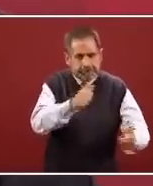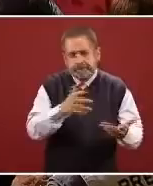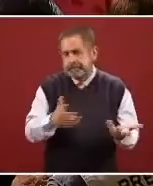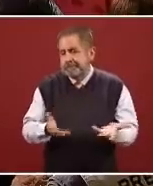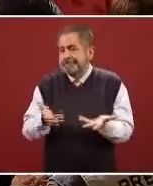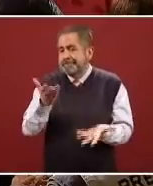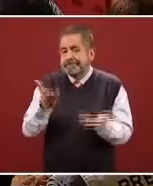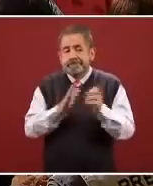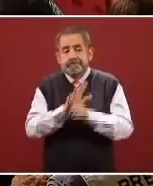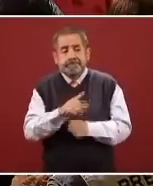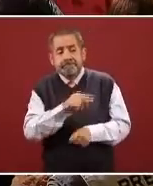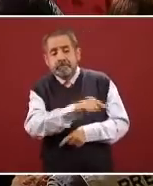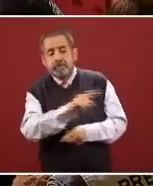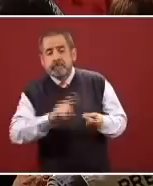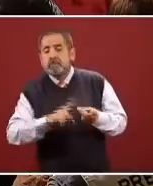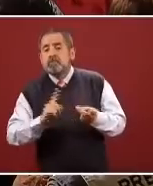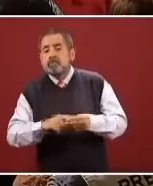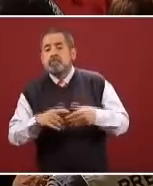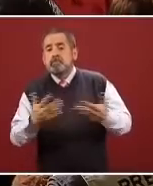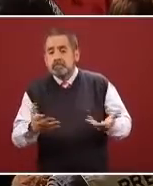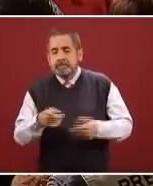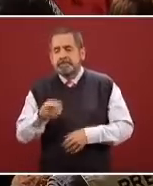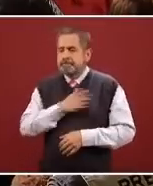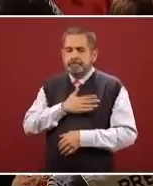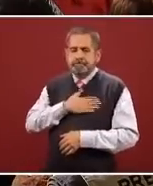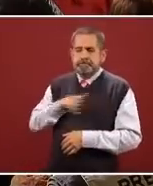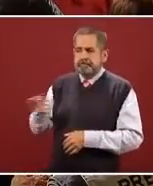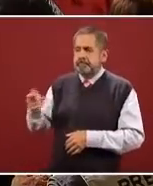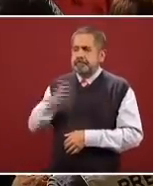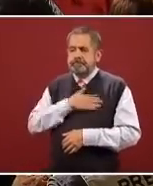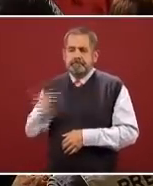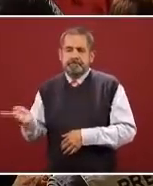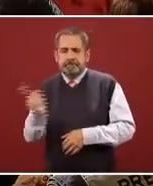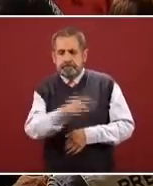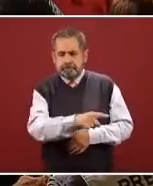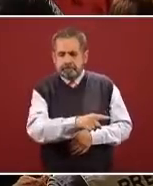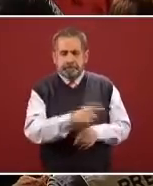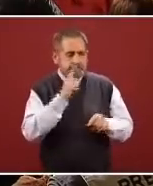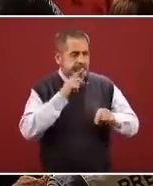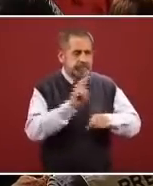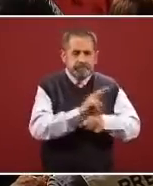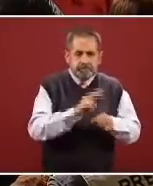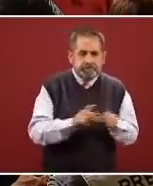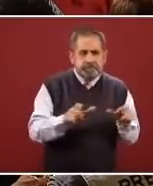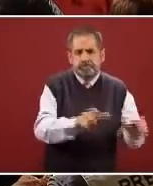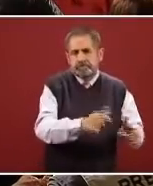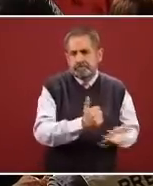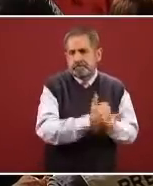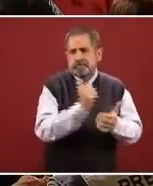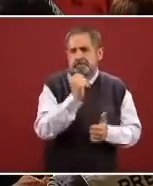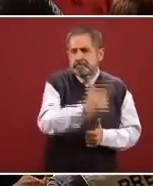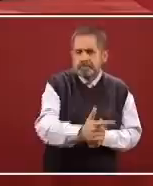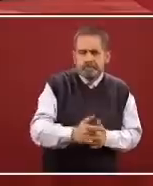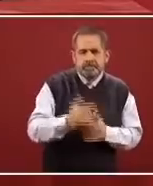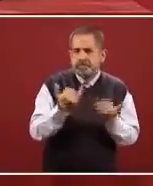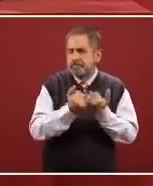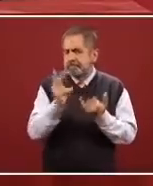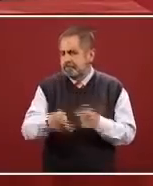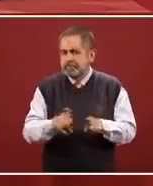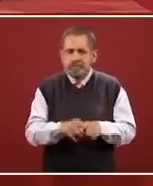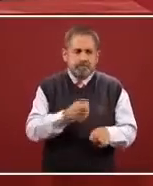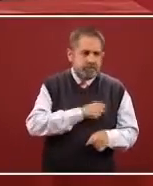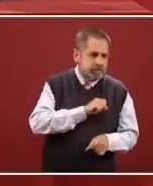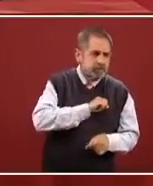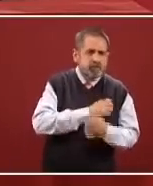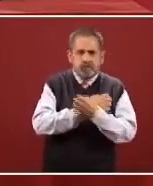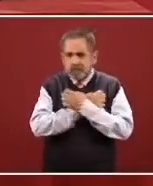del nivel donde se esté produciendo la necesidad de atención, así como en salud, así como en seguridad, así como en educación, en cualquiera